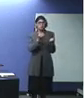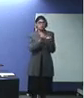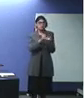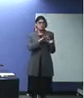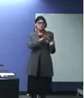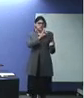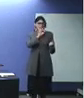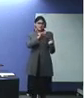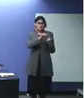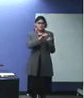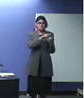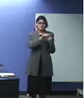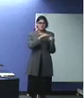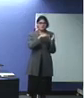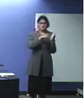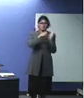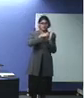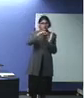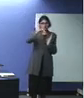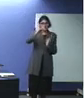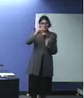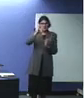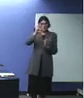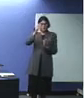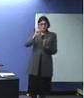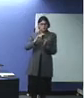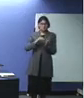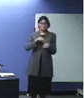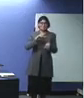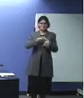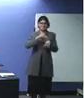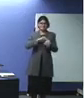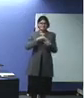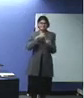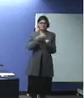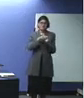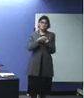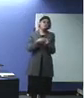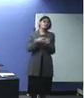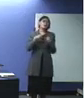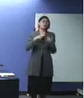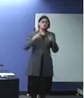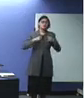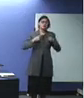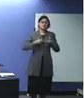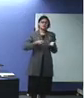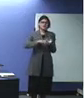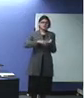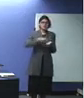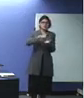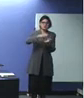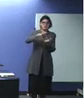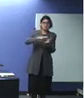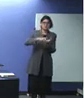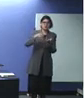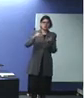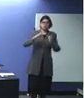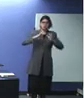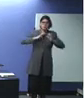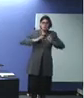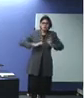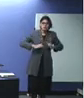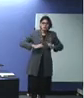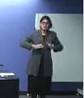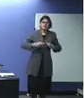funcional que hay muchas personas con cierto tipo de discapacidad o de funcionalidad que